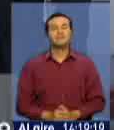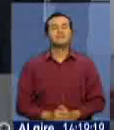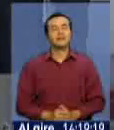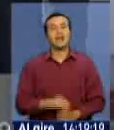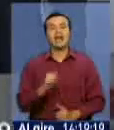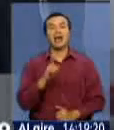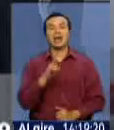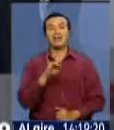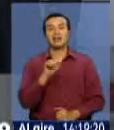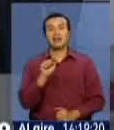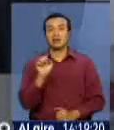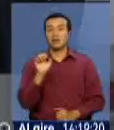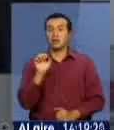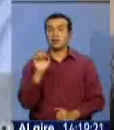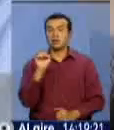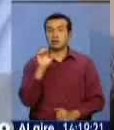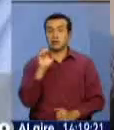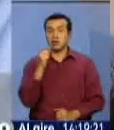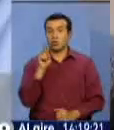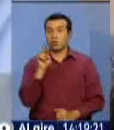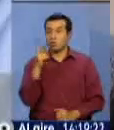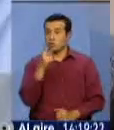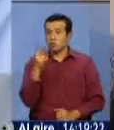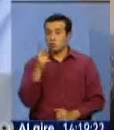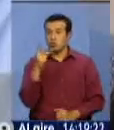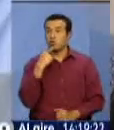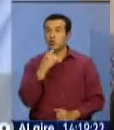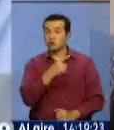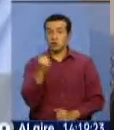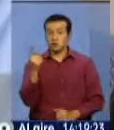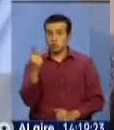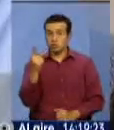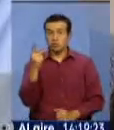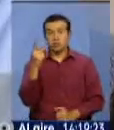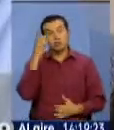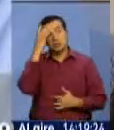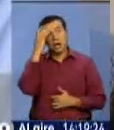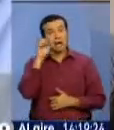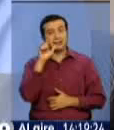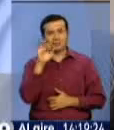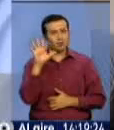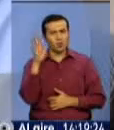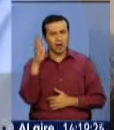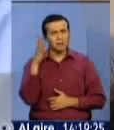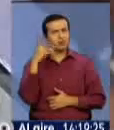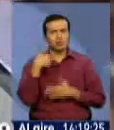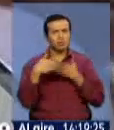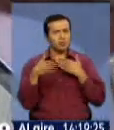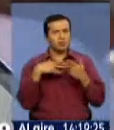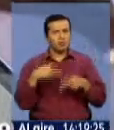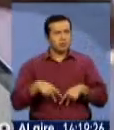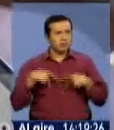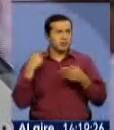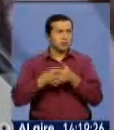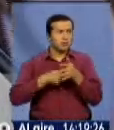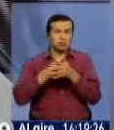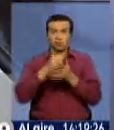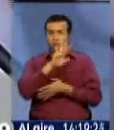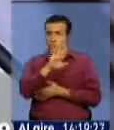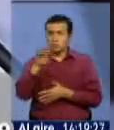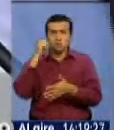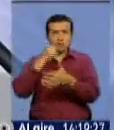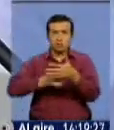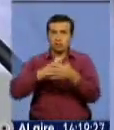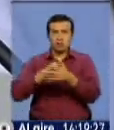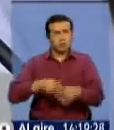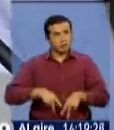Adriana y Segundo no padecen de Alzheimer, sin embargo quisieron dejar un mensaje de que la vida es una constante lucha. No te rindas, que la vida